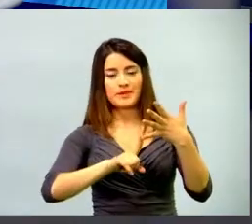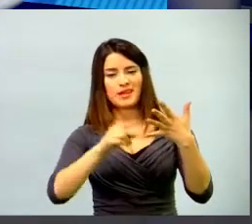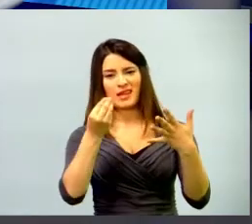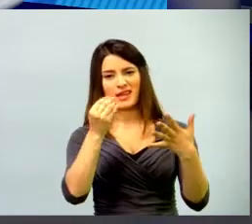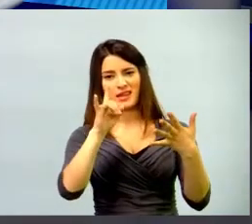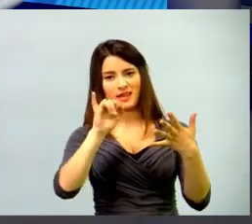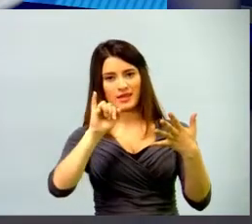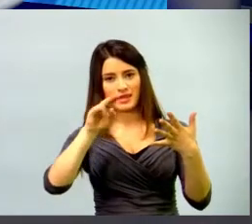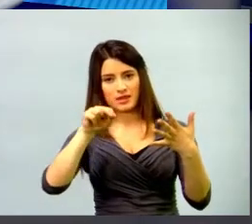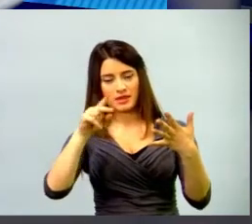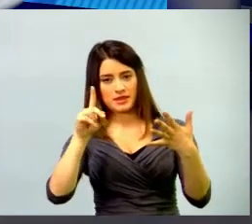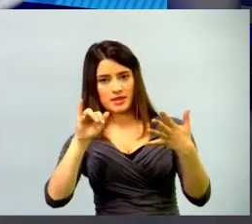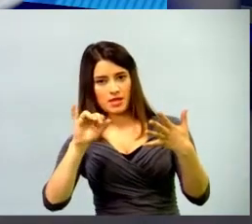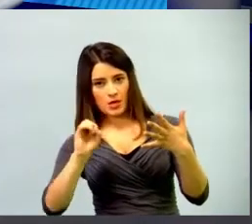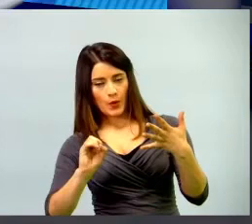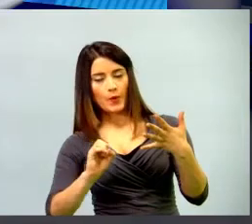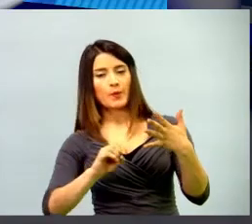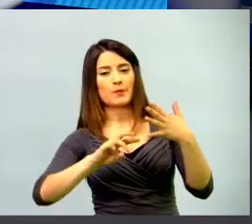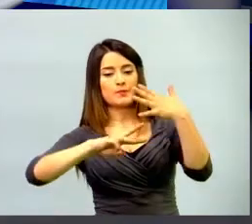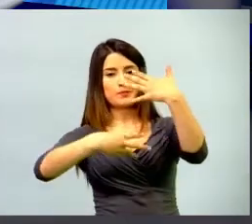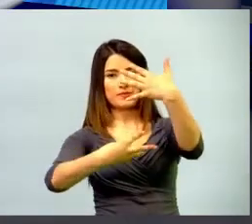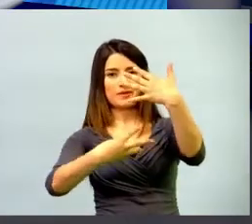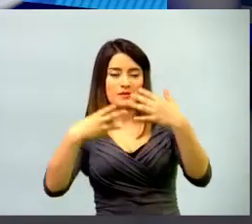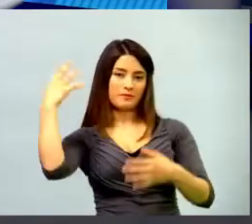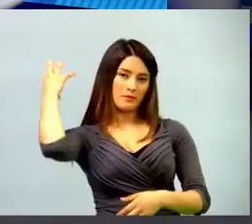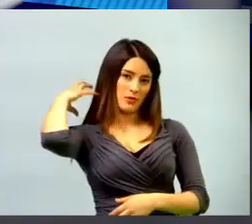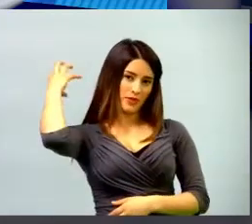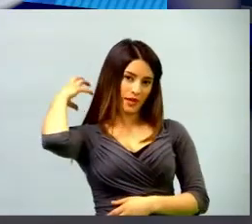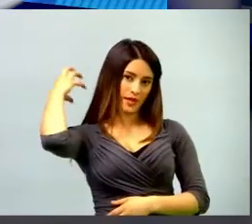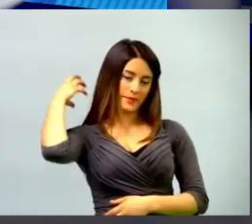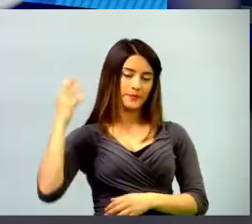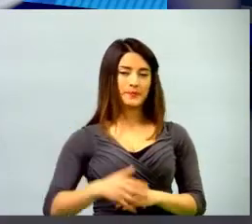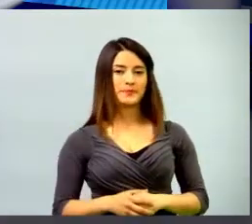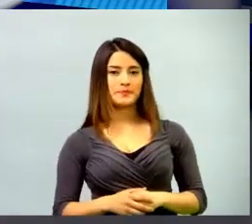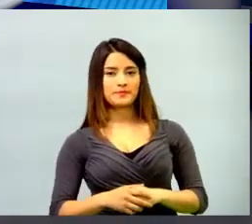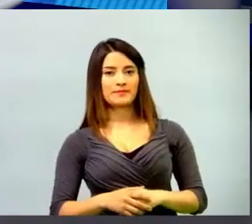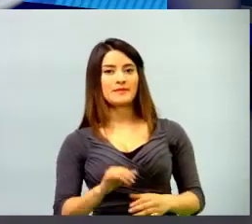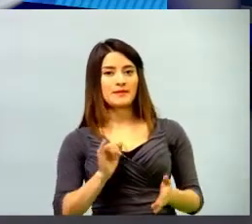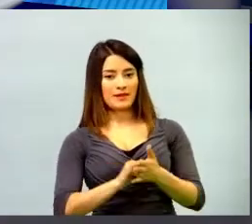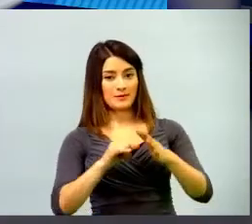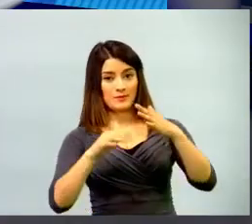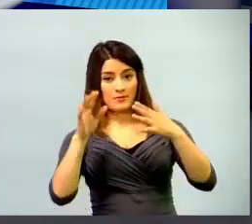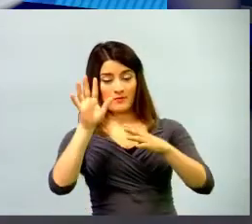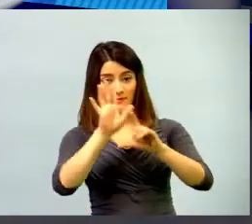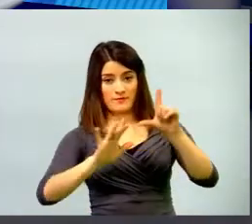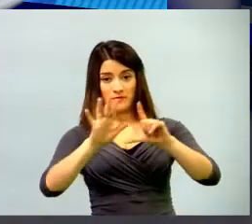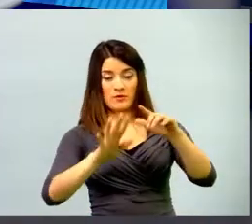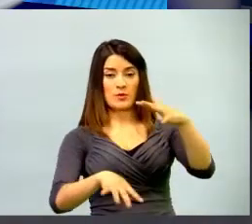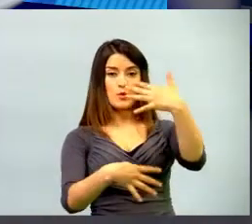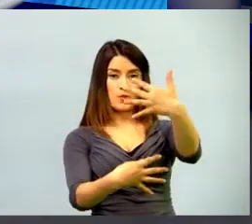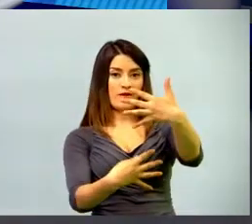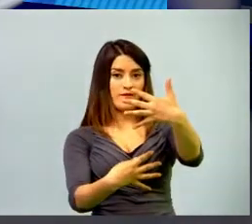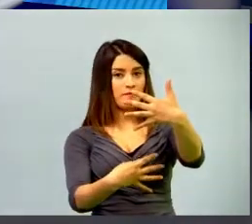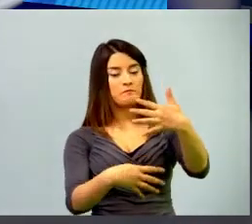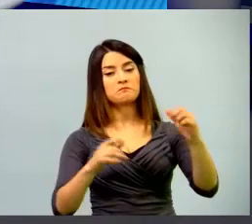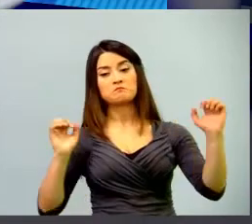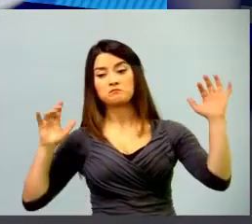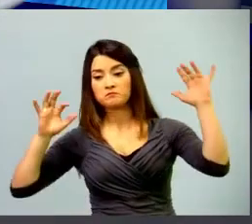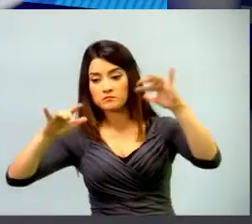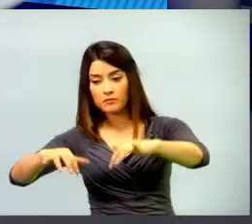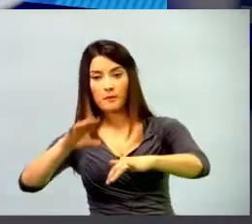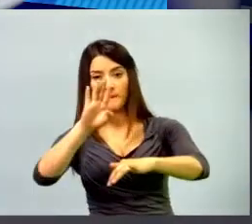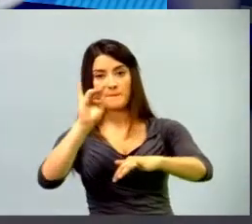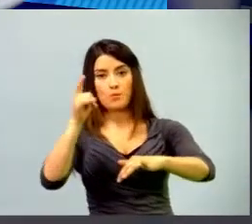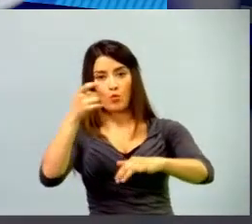Quindío, y 3 experiencias de Montería. Estamos allá muy fuertes estos 9 videos, allá vamos a escoger los 3 ganadores, estos son los